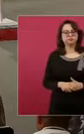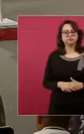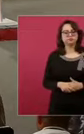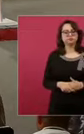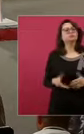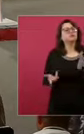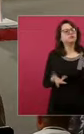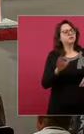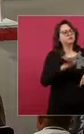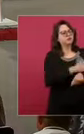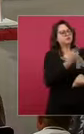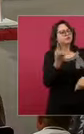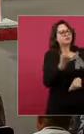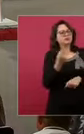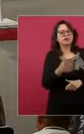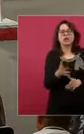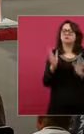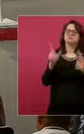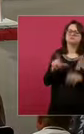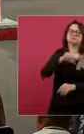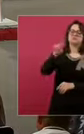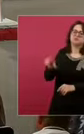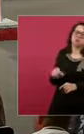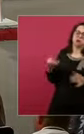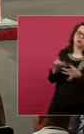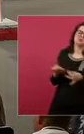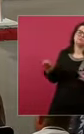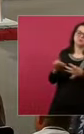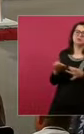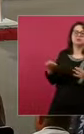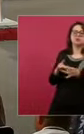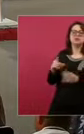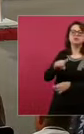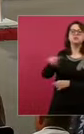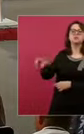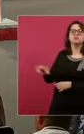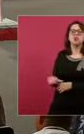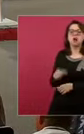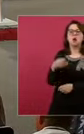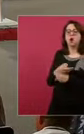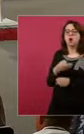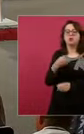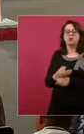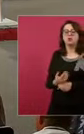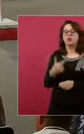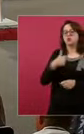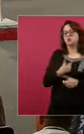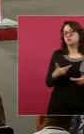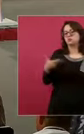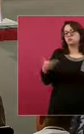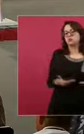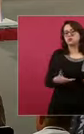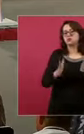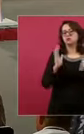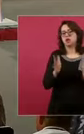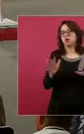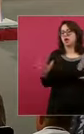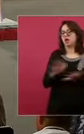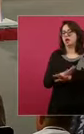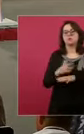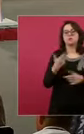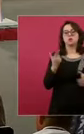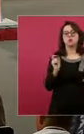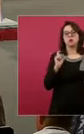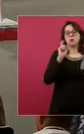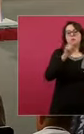¿Qué les pasó? Pues yo creo que los detalles ya se los estaremos dando después. Ahorita la intención es hacer la presentación y pues venimos aquí a compartir con